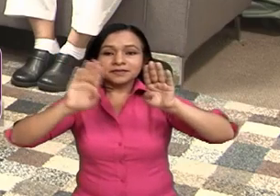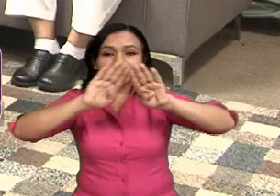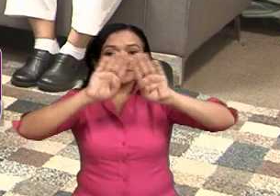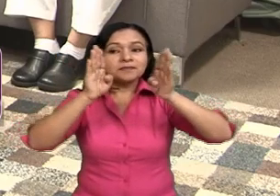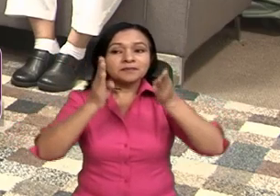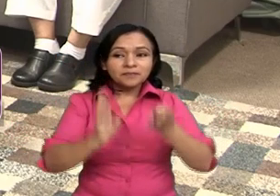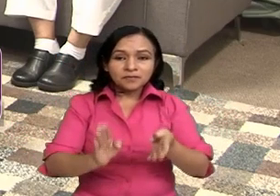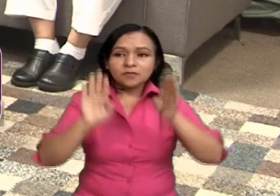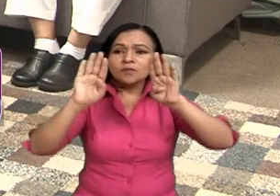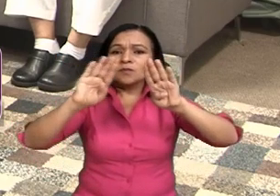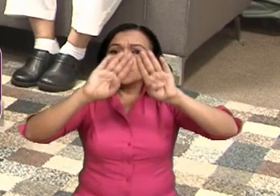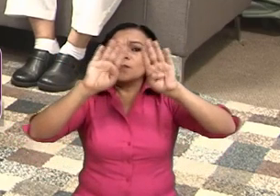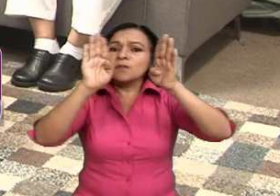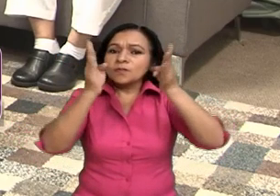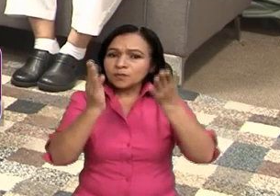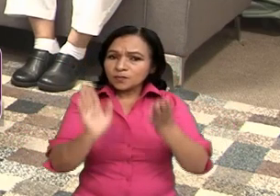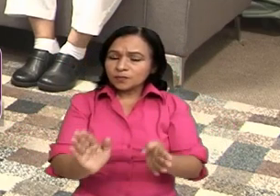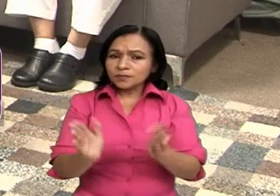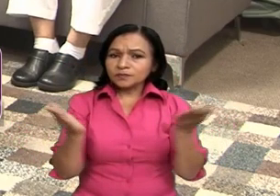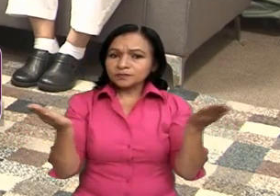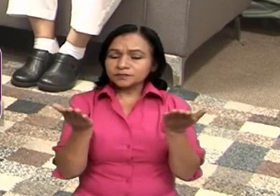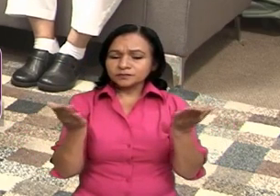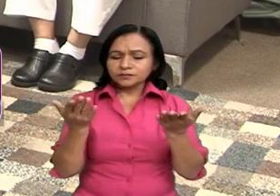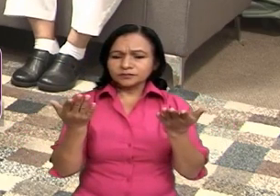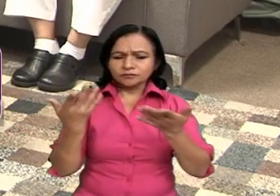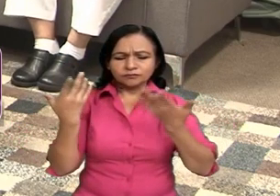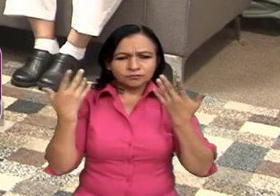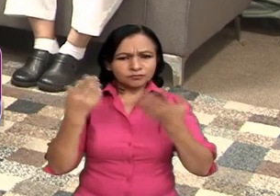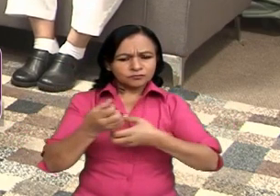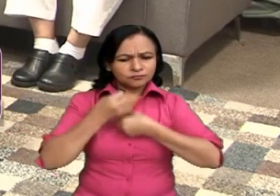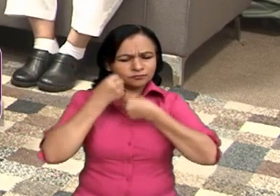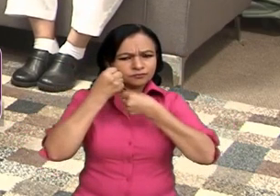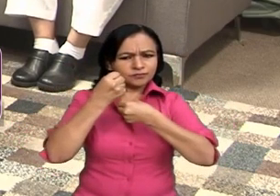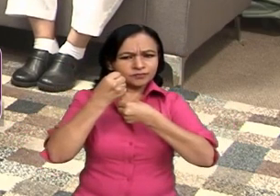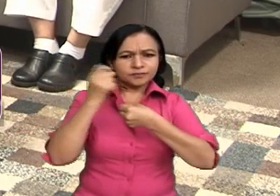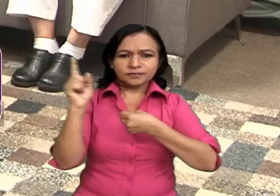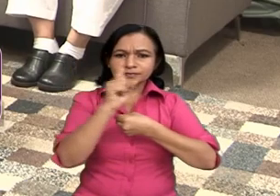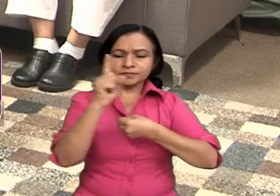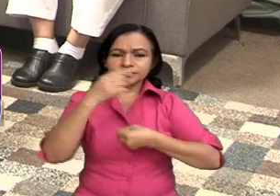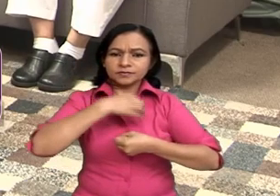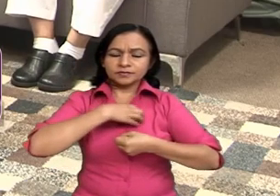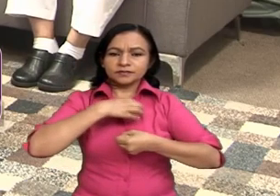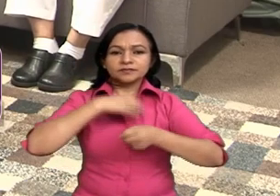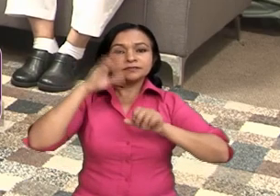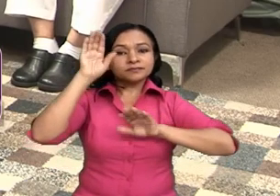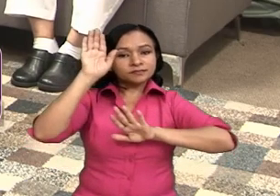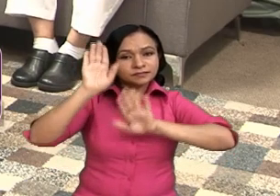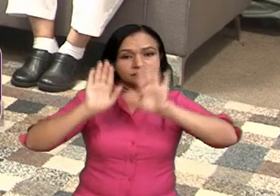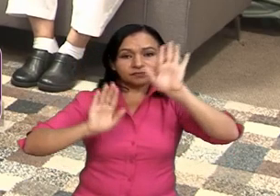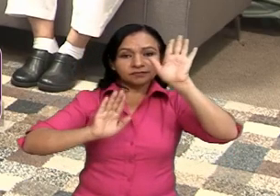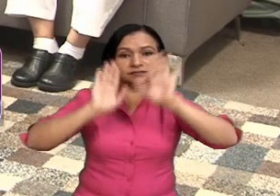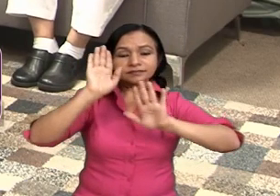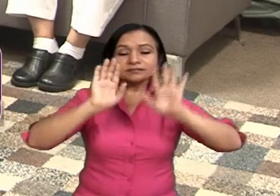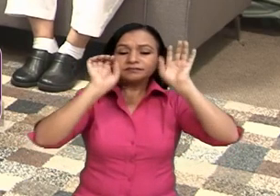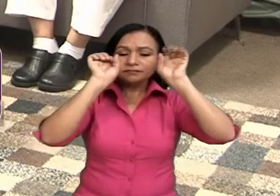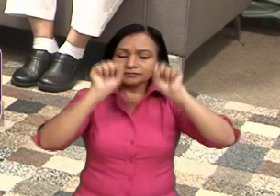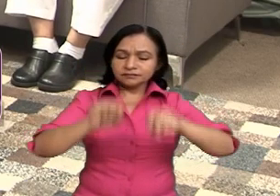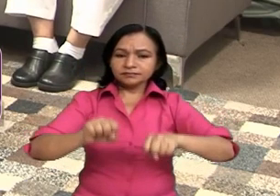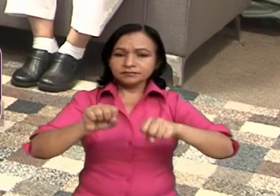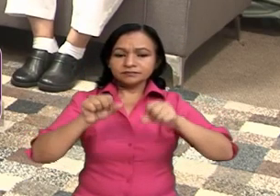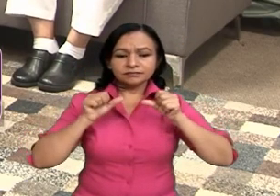donde la mujer comienza a tener, ya no por la fuerza, sino por su participación y su capacidad de